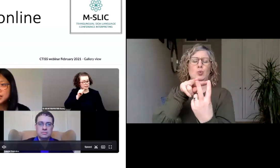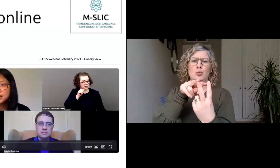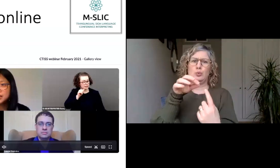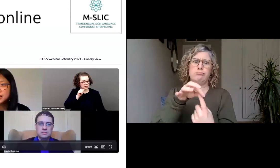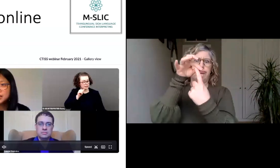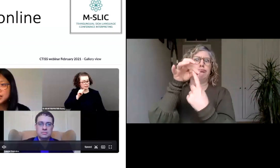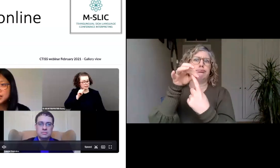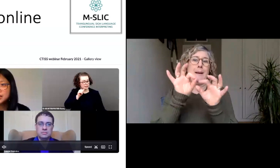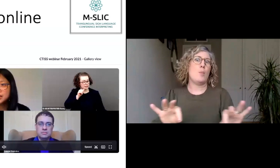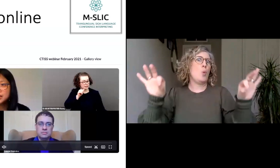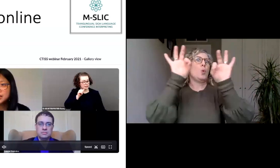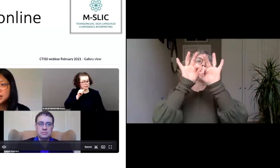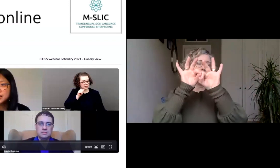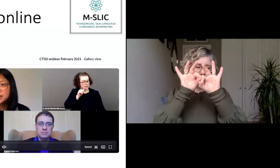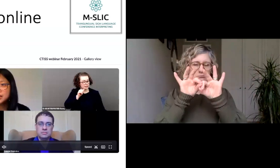En cuanto al material,